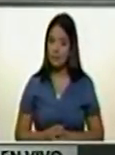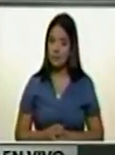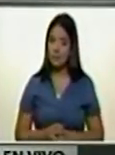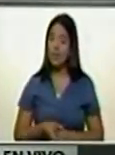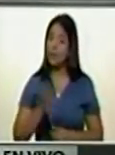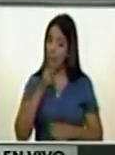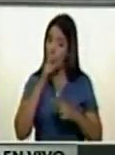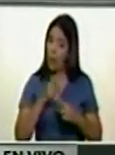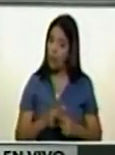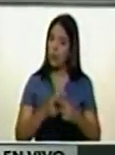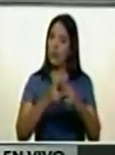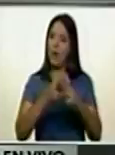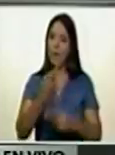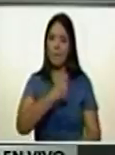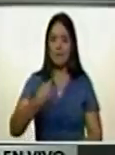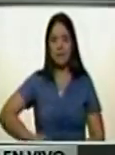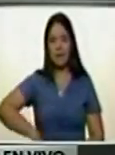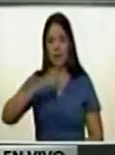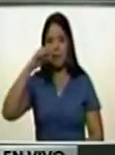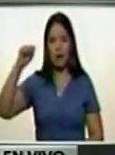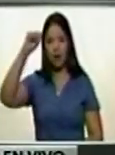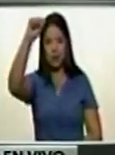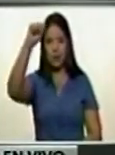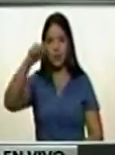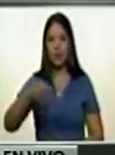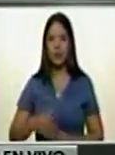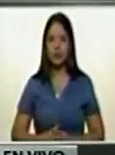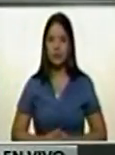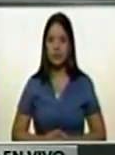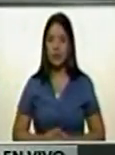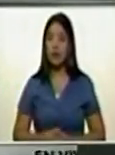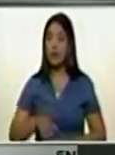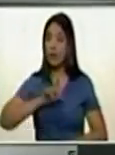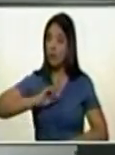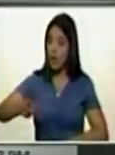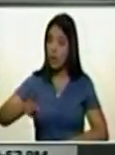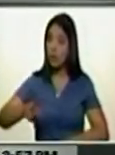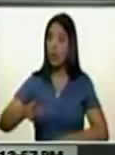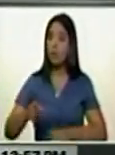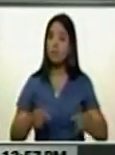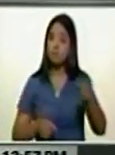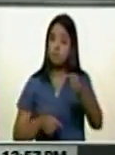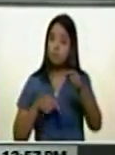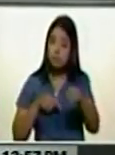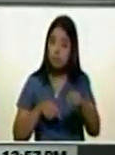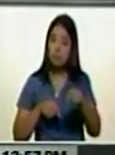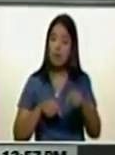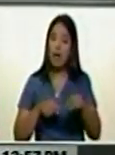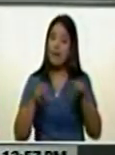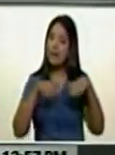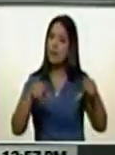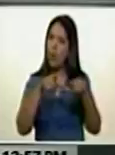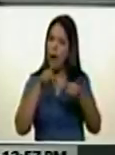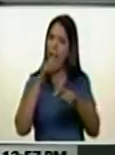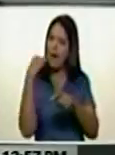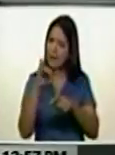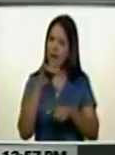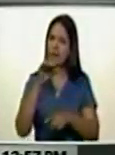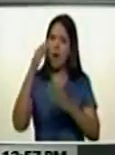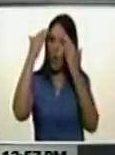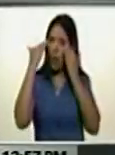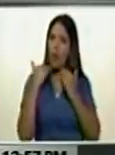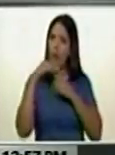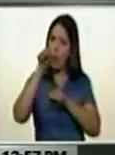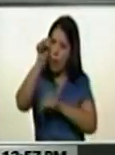rinde tributo el presidente Nicolás Maduro, que es quien dio la instrucción para poner allí, en esa estatua donde estuvo Colón, y que luego